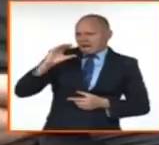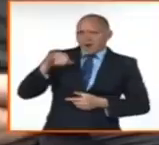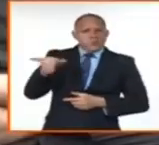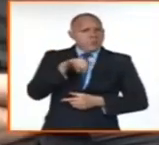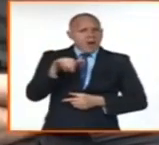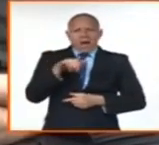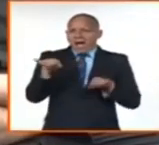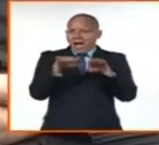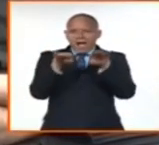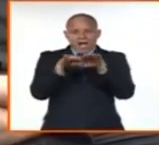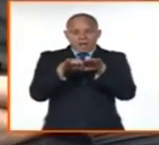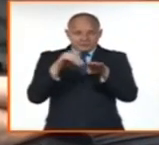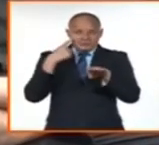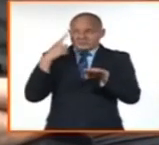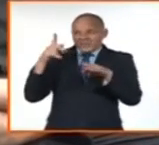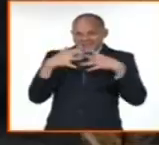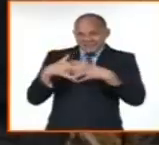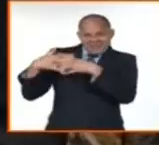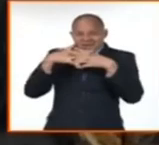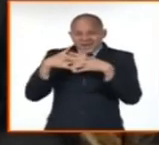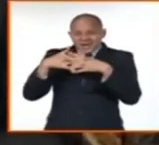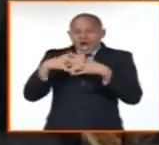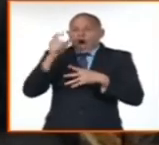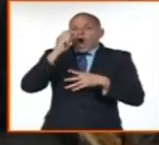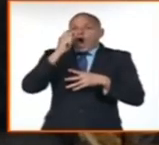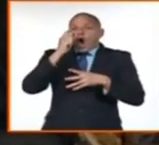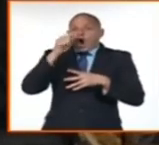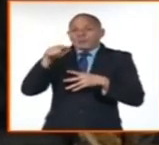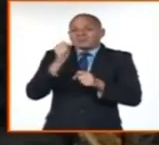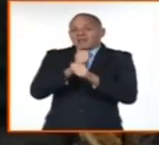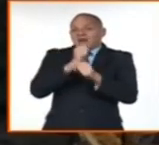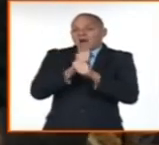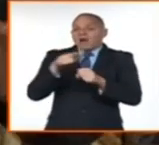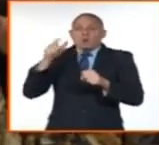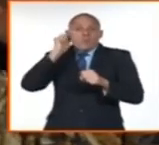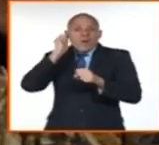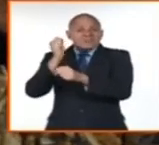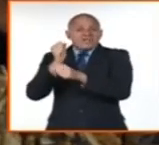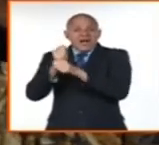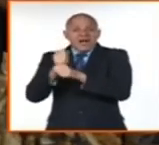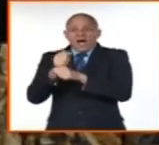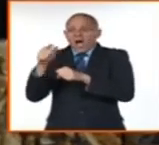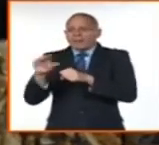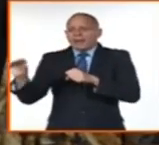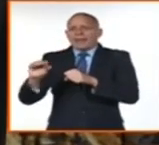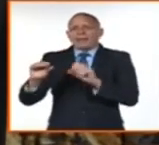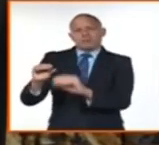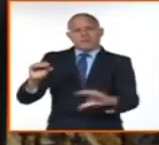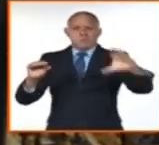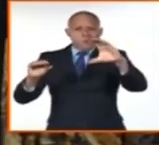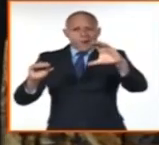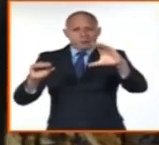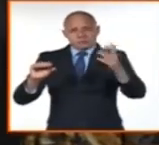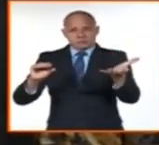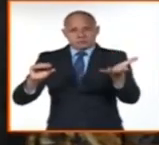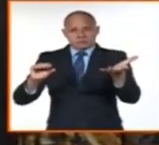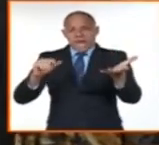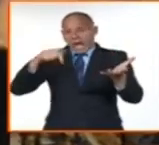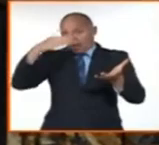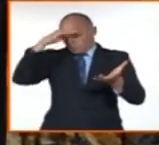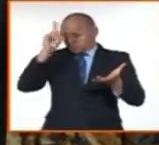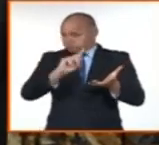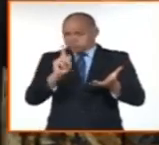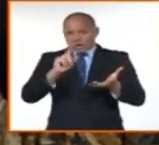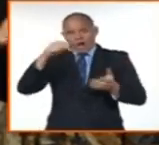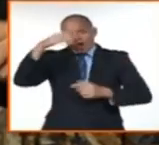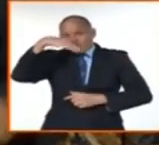hombres ganan más que las mujeres. Las leyes protegen a la mujer y sin embargo nos tratan de pintar como la sociedad más machista,